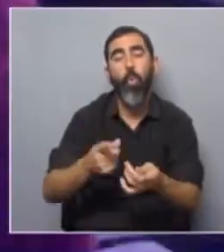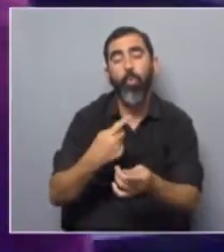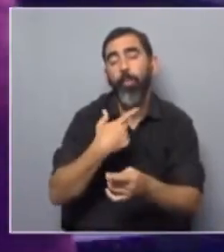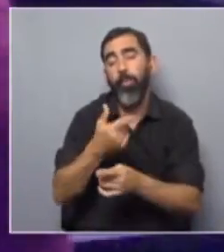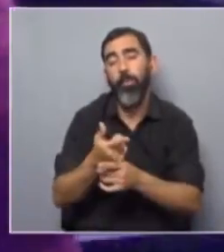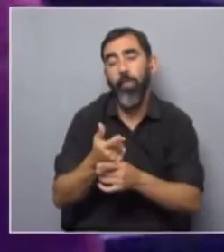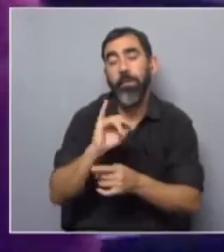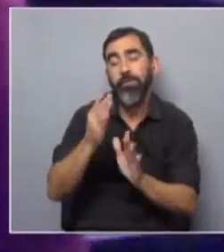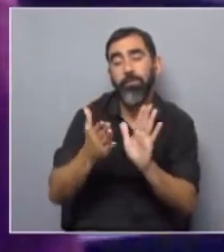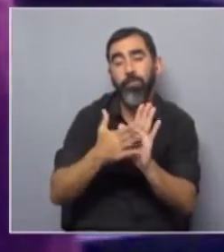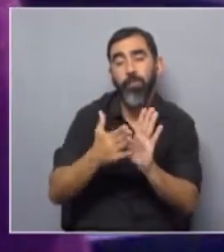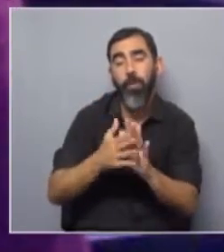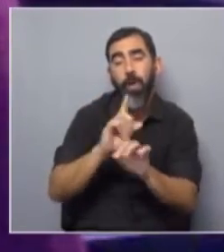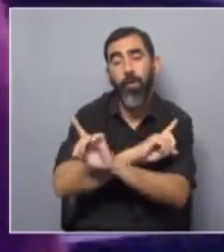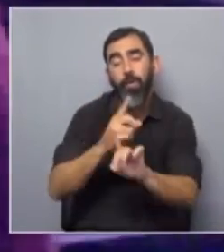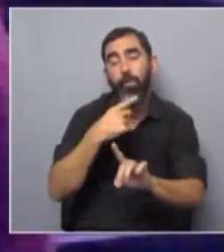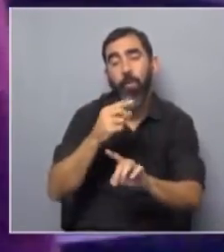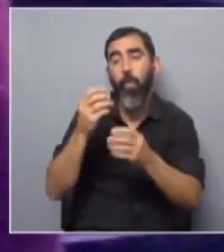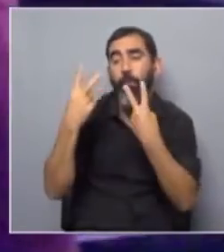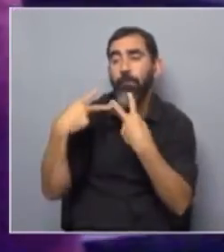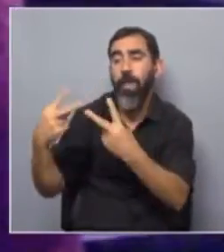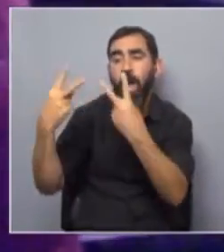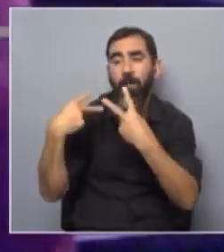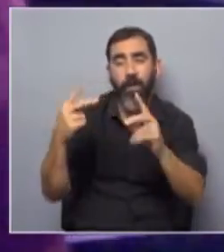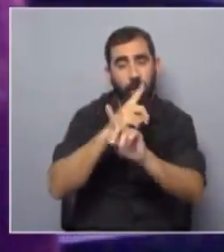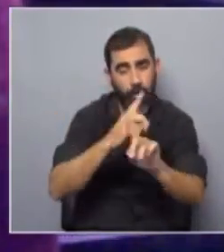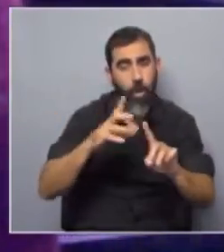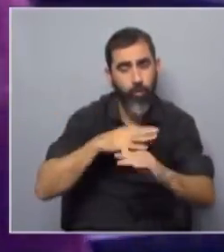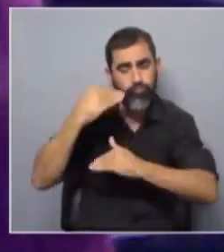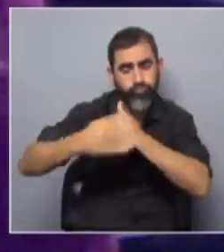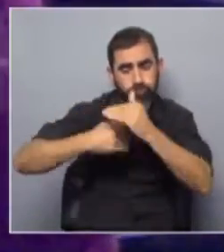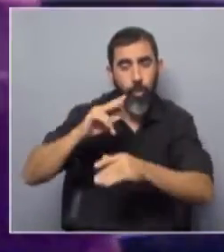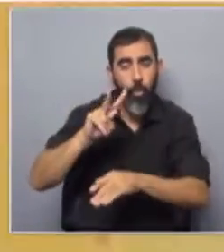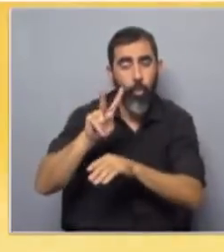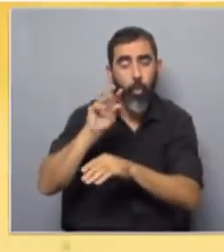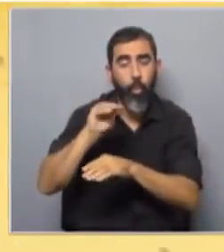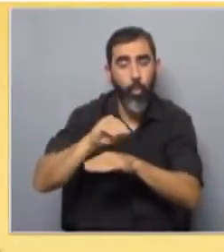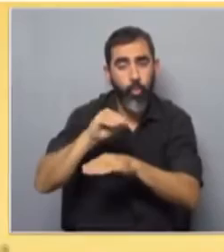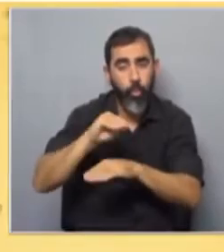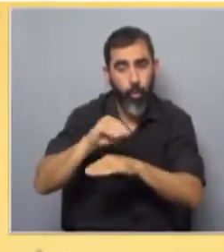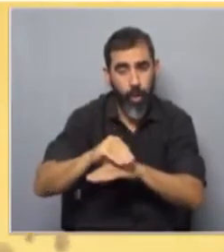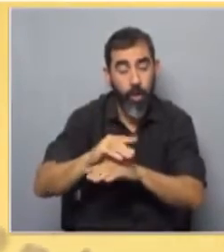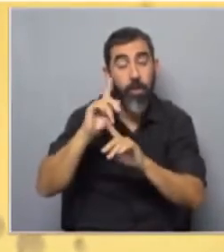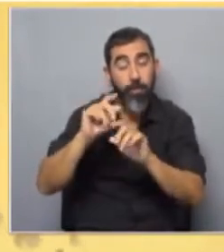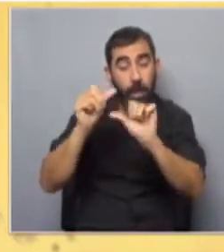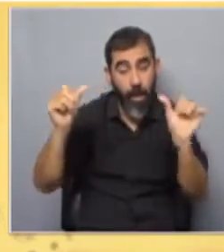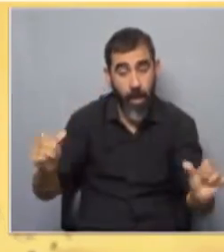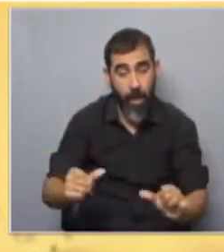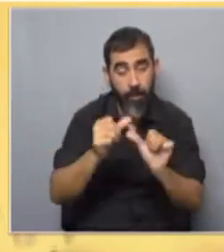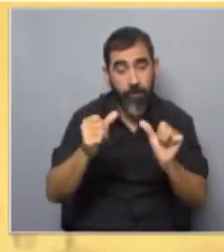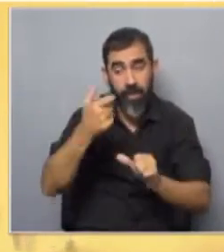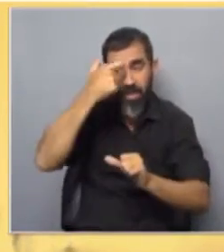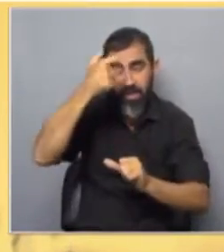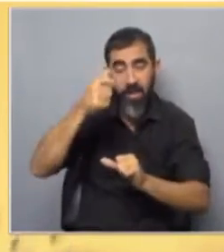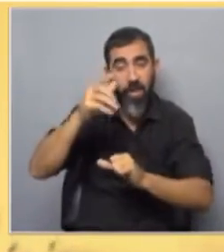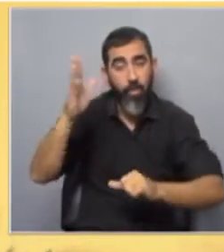sí demostrar que no eran tan nómades, que tenían desarrollos culturales importantes, que practicaban técnicas